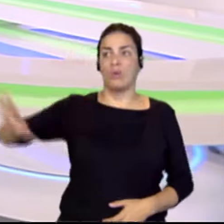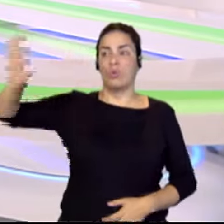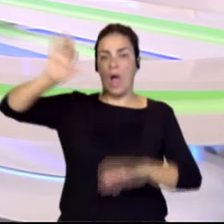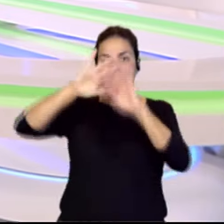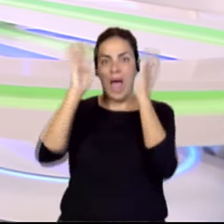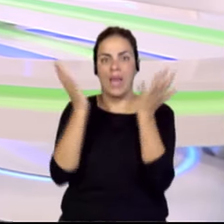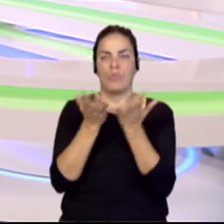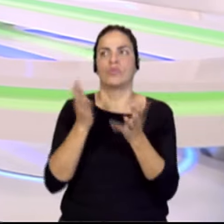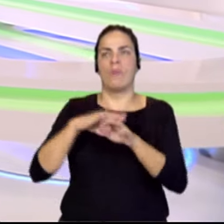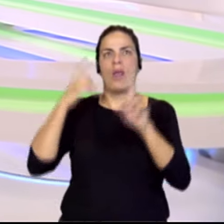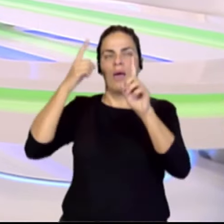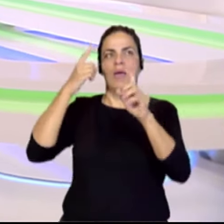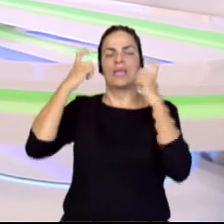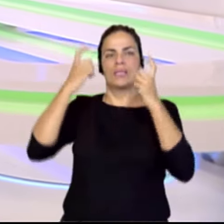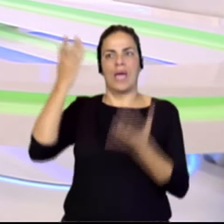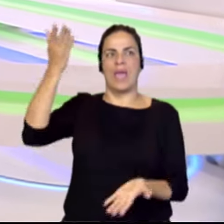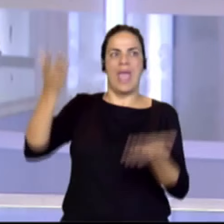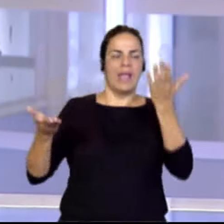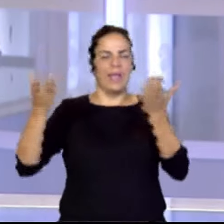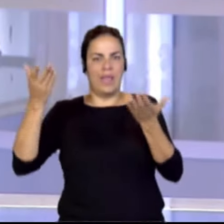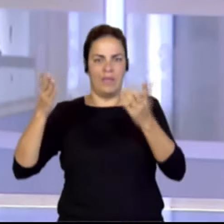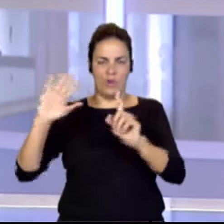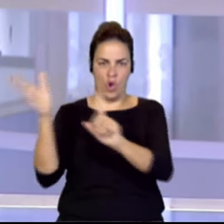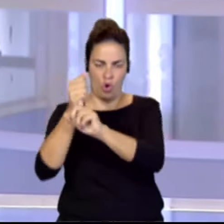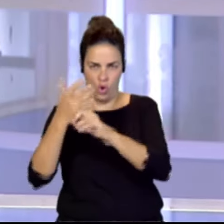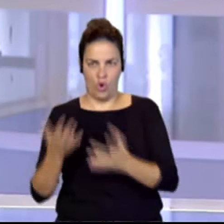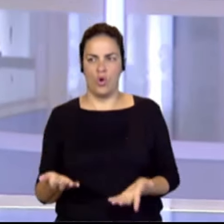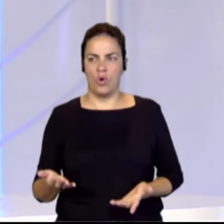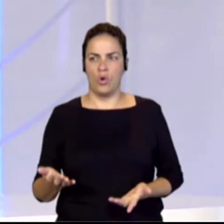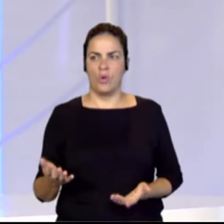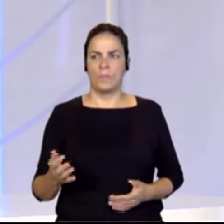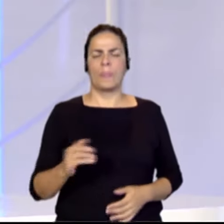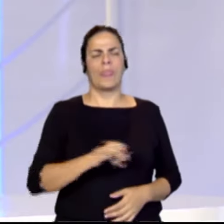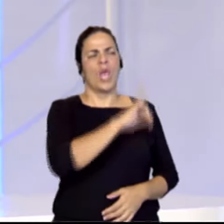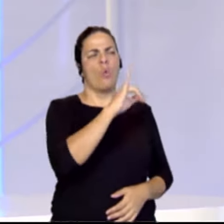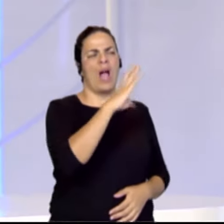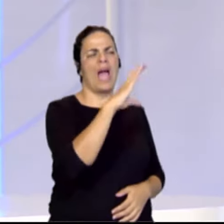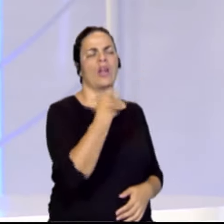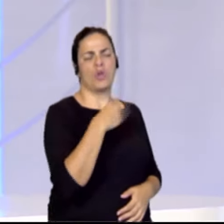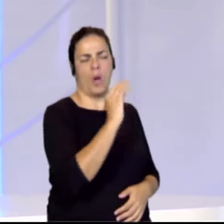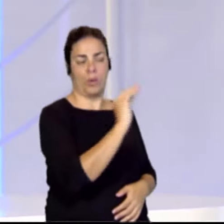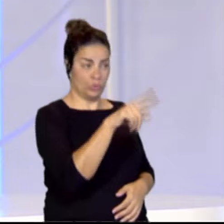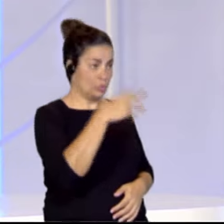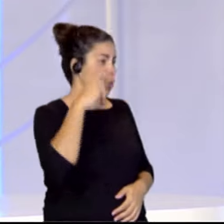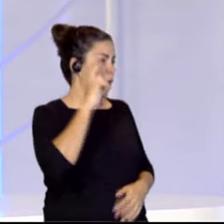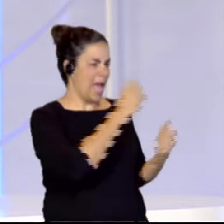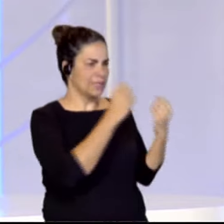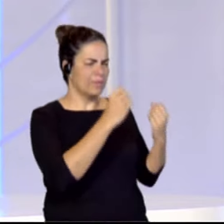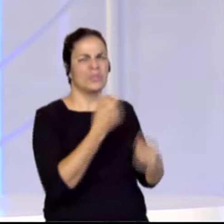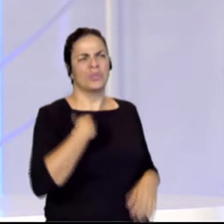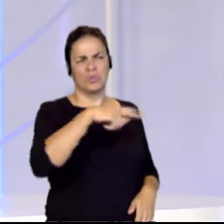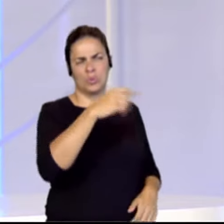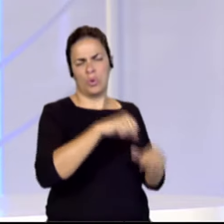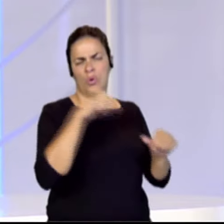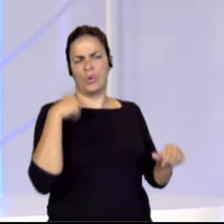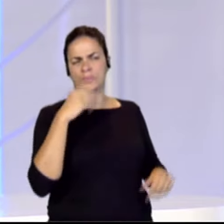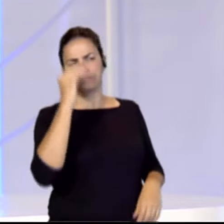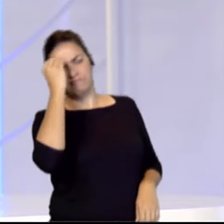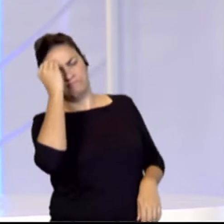de posibilidades y el resto del mundo Juan Carlos una pregunta muy breve tú que eres un entendido tú sospechas alguna vez que